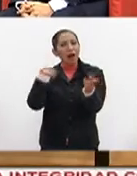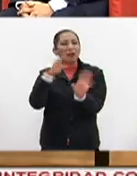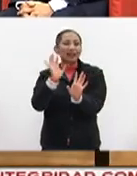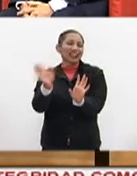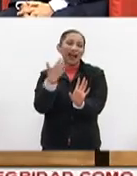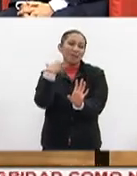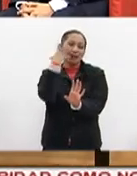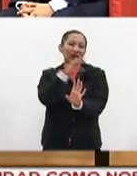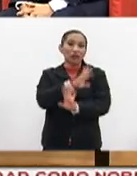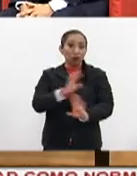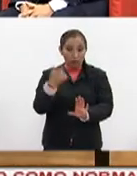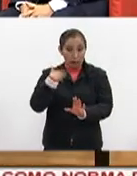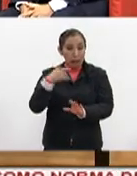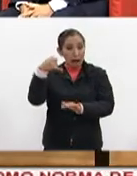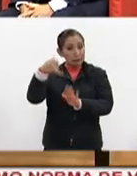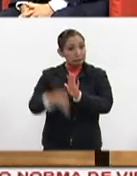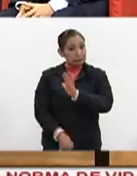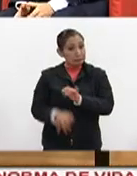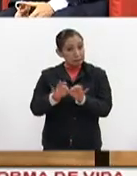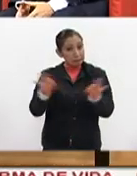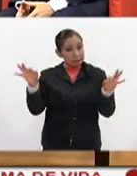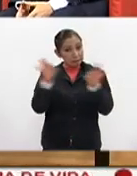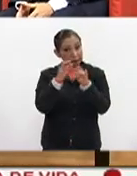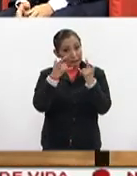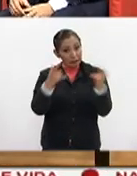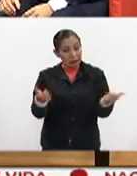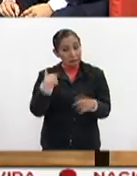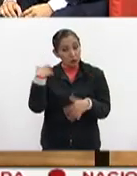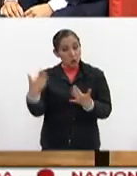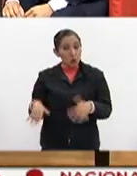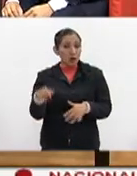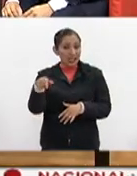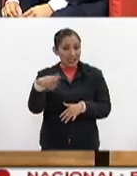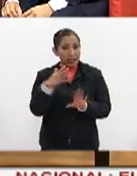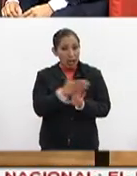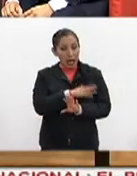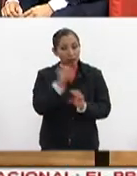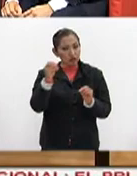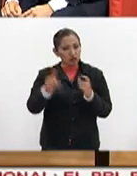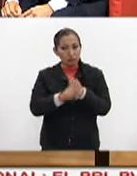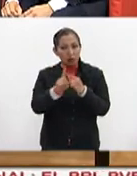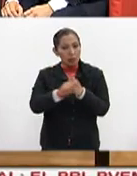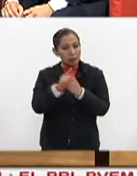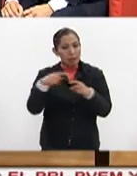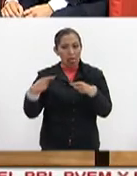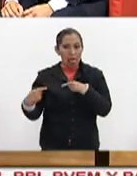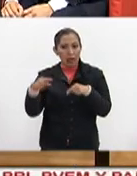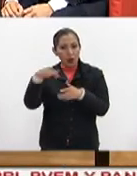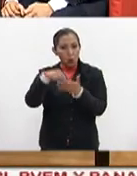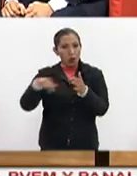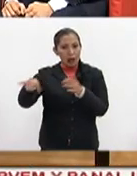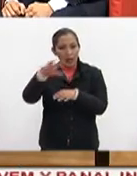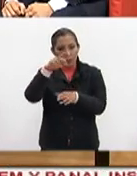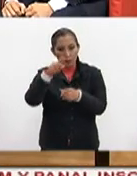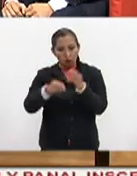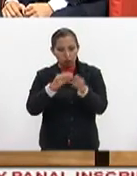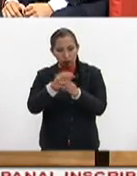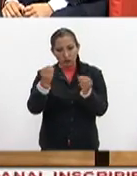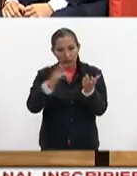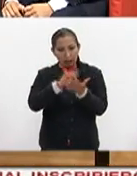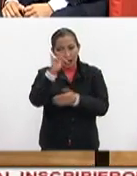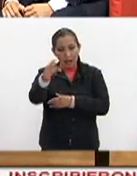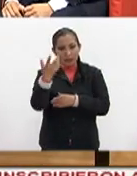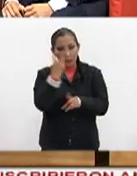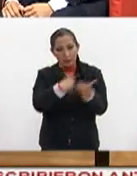más cosmética, tiene un trasfondo. Y bueno, un trasfondo que ya ha provocado mucha atención en esa parte del mundo. Muchísimas